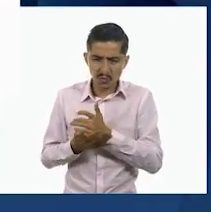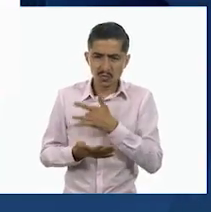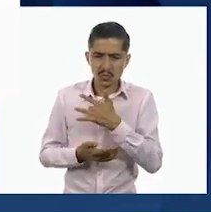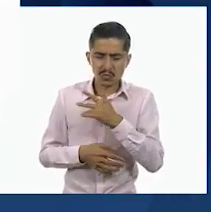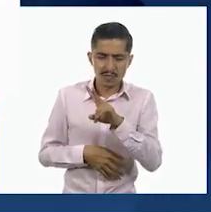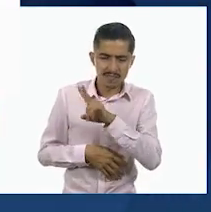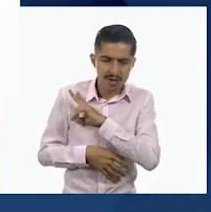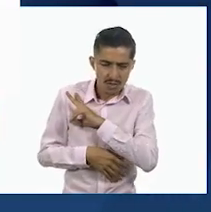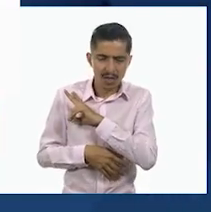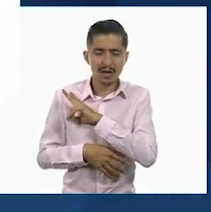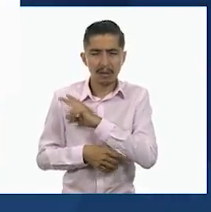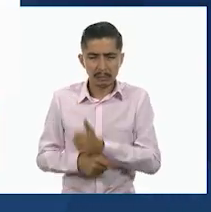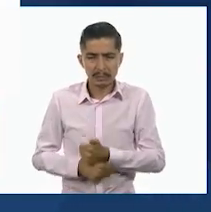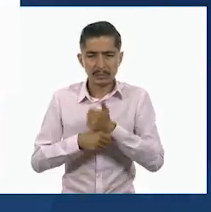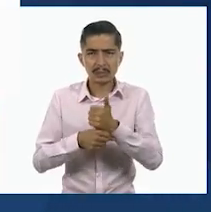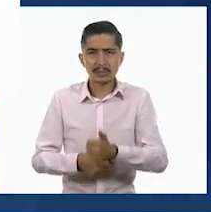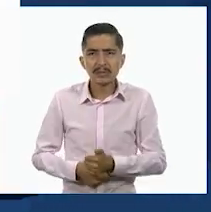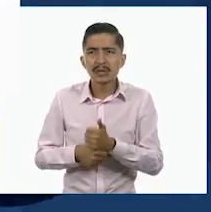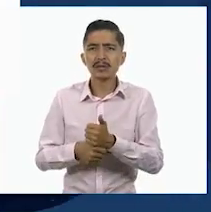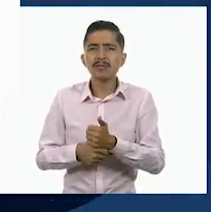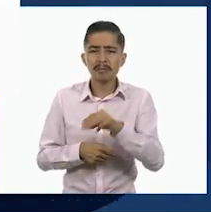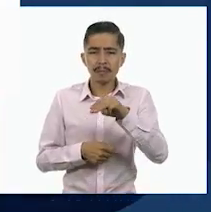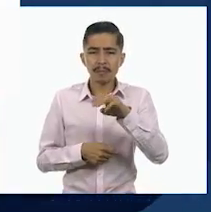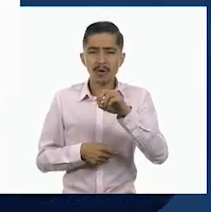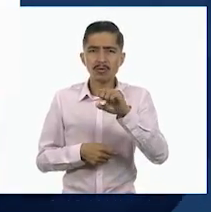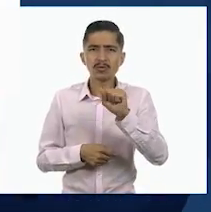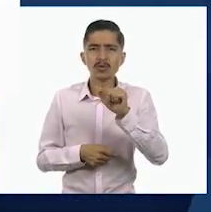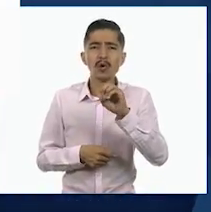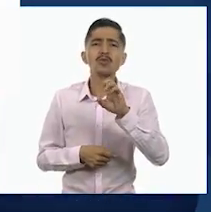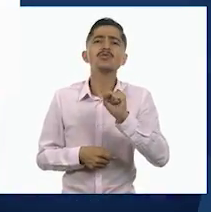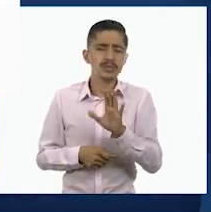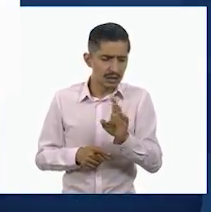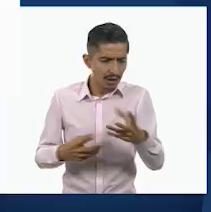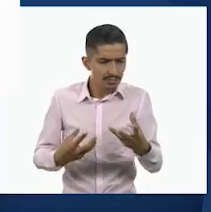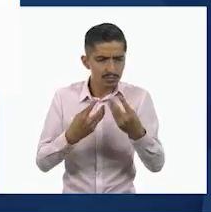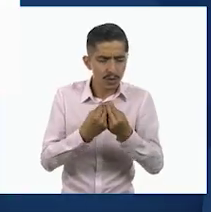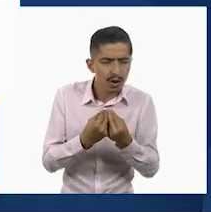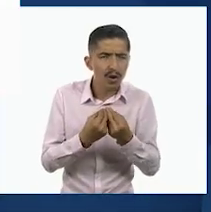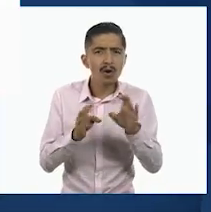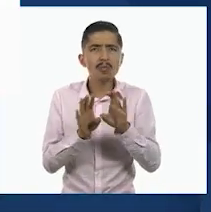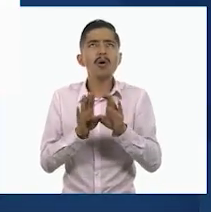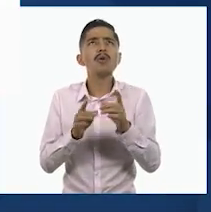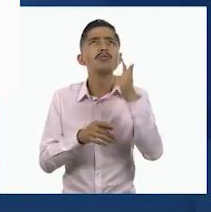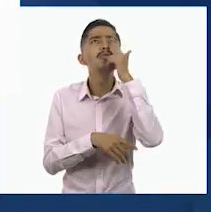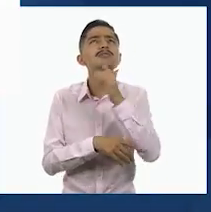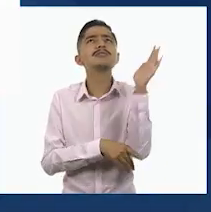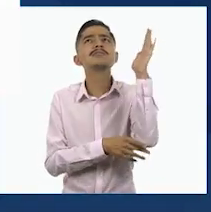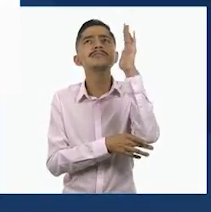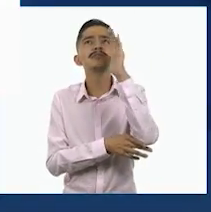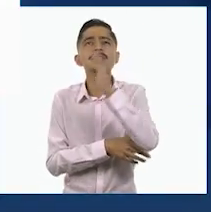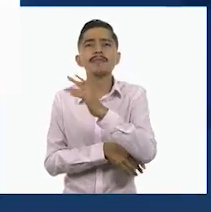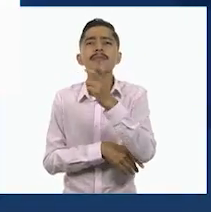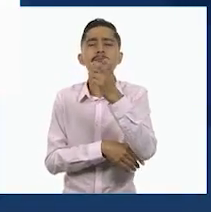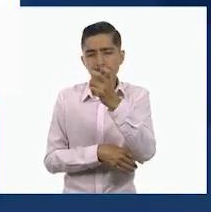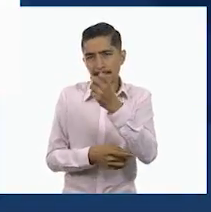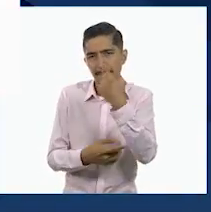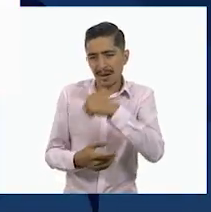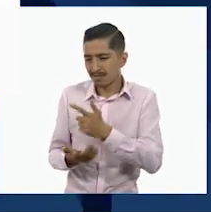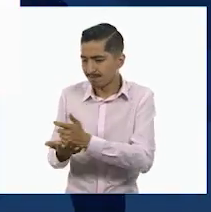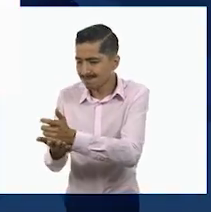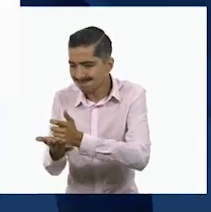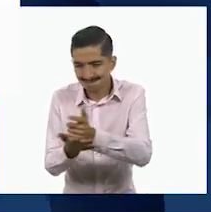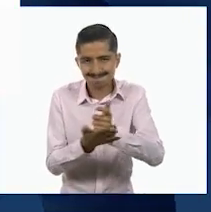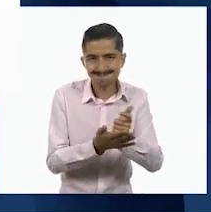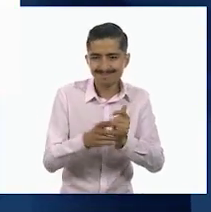viudedad, trabajó al lado de los mozos hasta que la luz rendía los ojos y la noche. A 2 manos repartía la plata de los